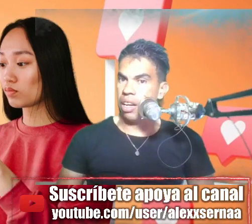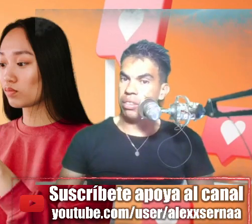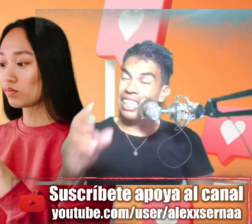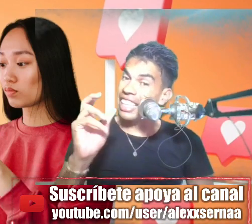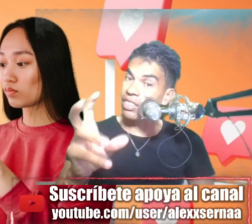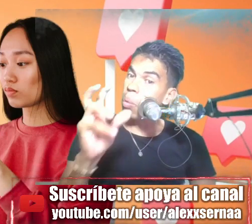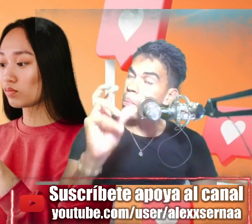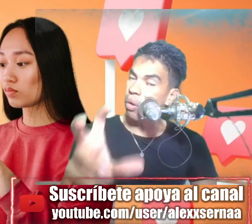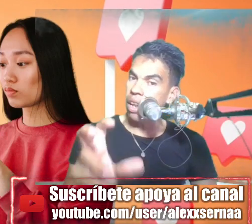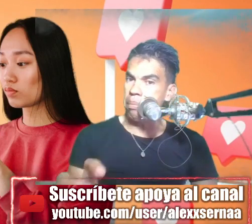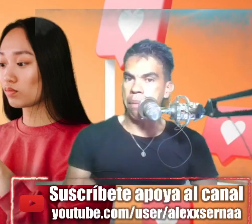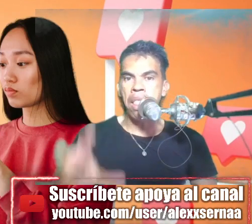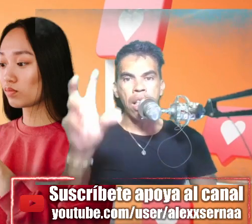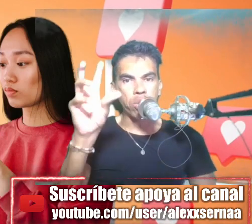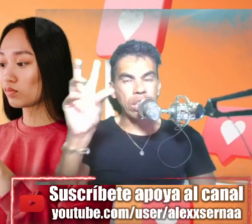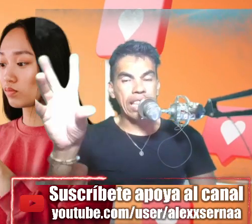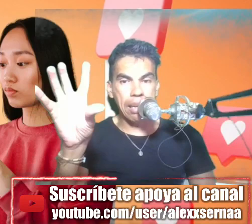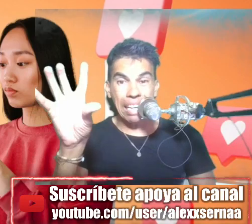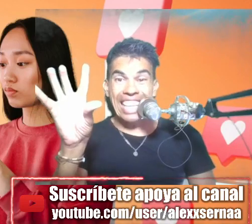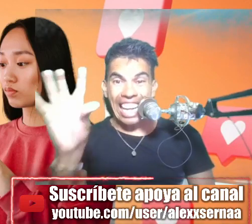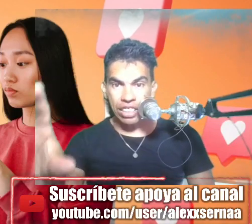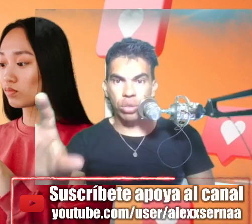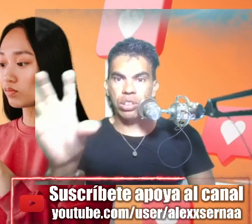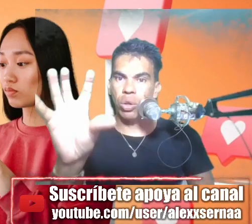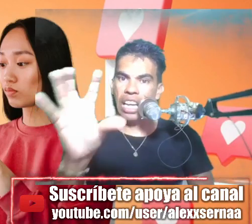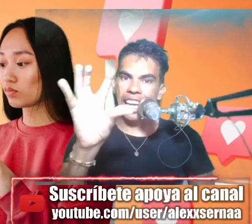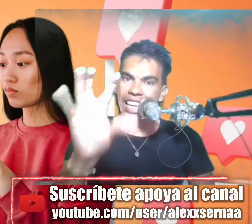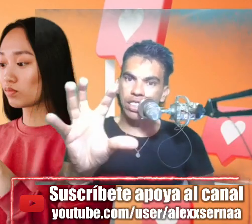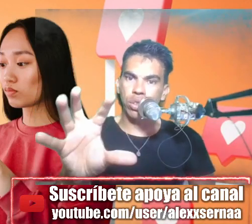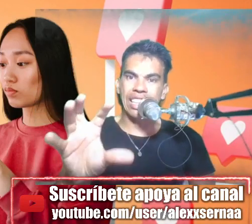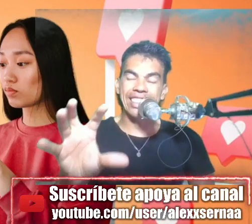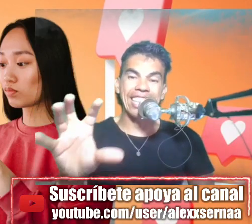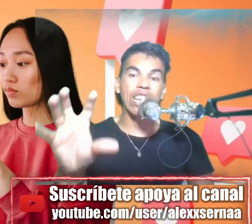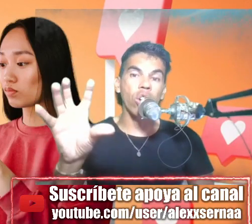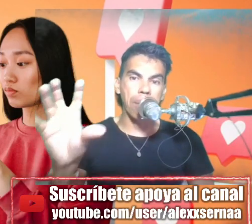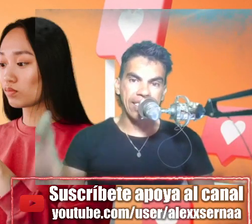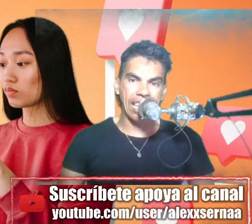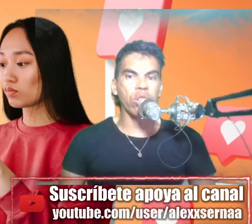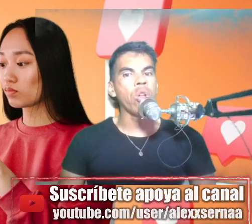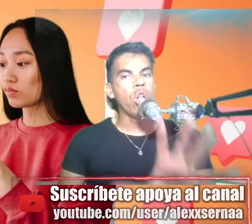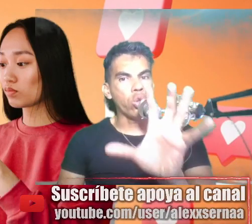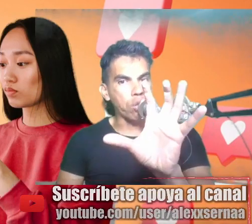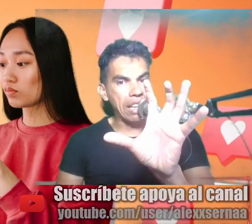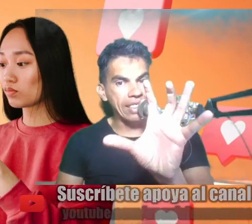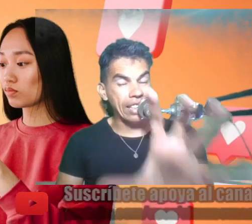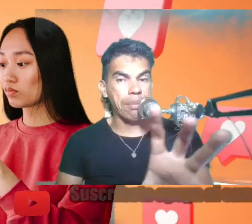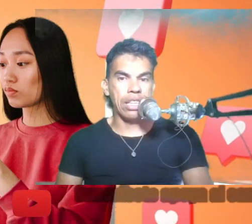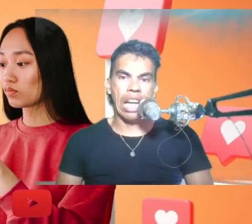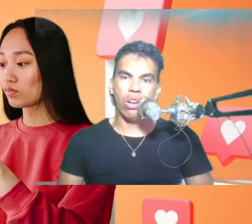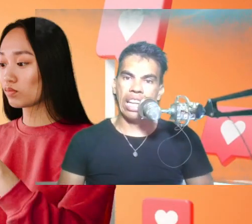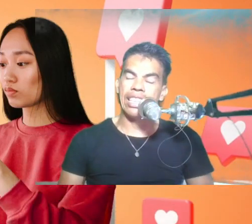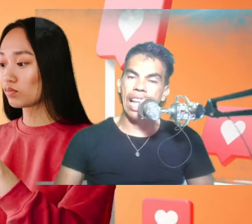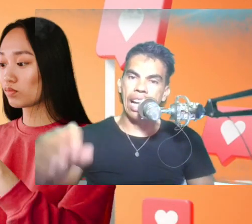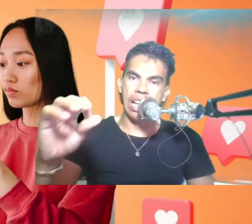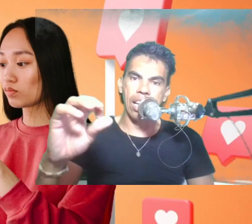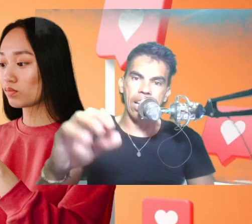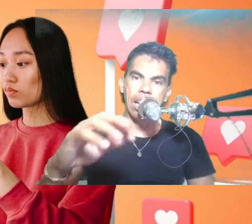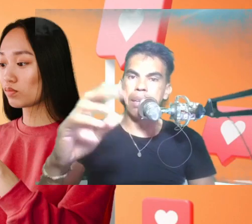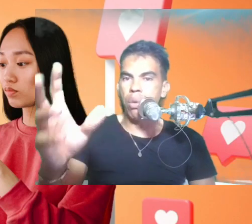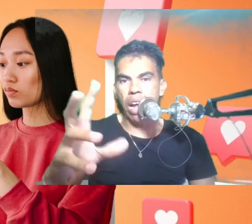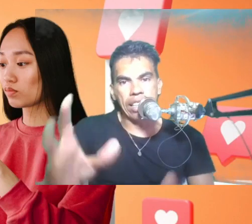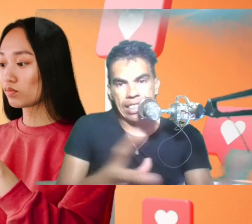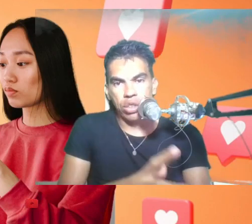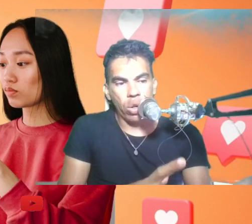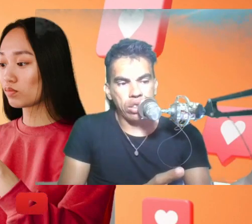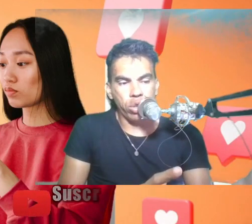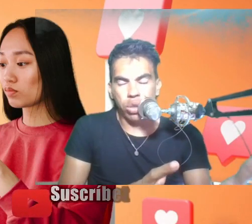toda esta onda y es un problema no es nada más esto sino que esto ya se está normalizando normalizar también ya lo que es la eh la